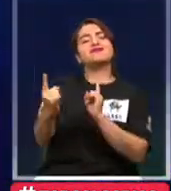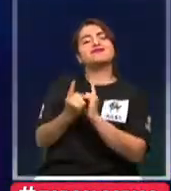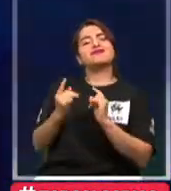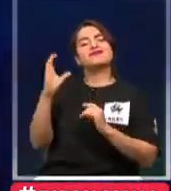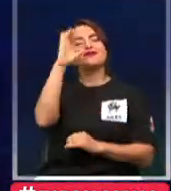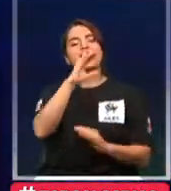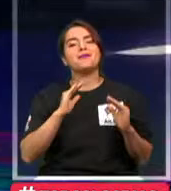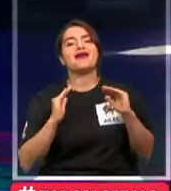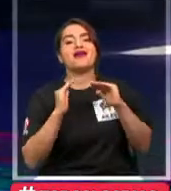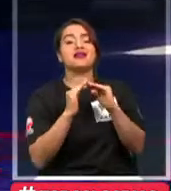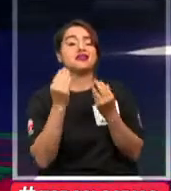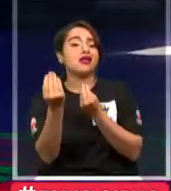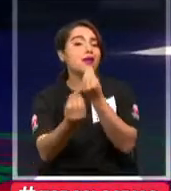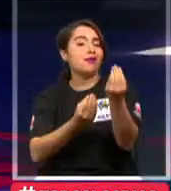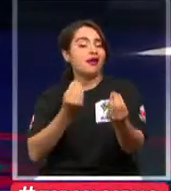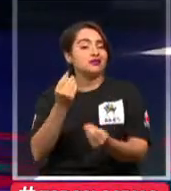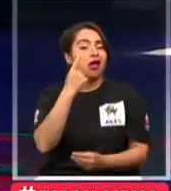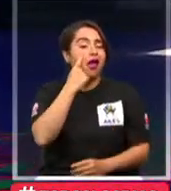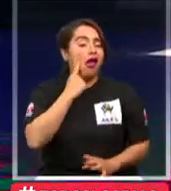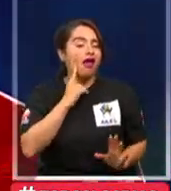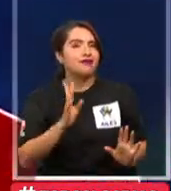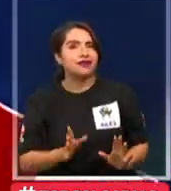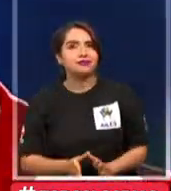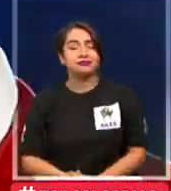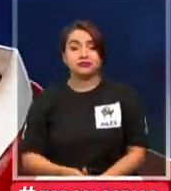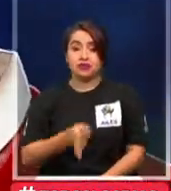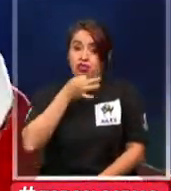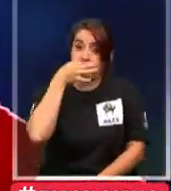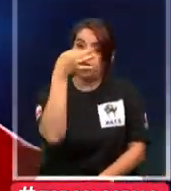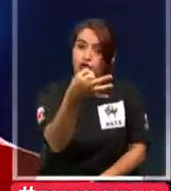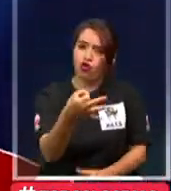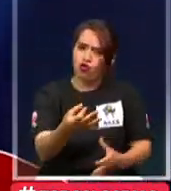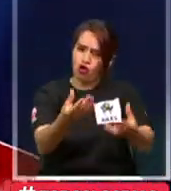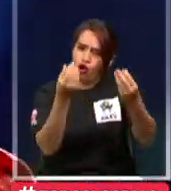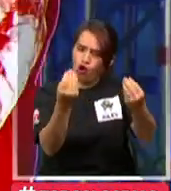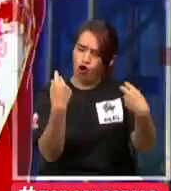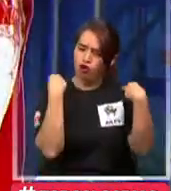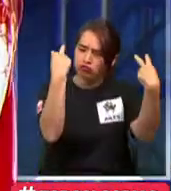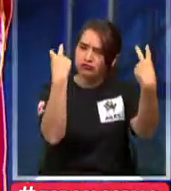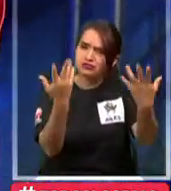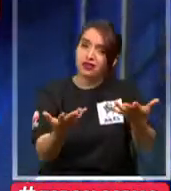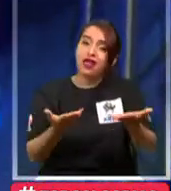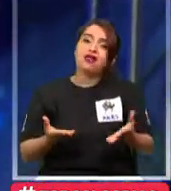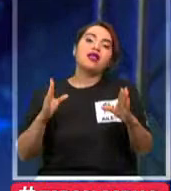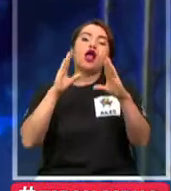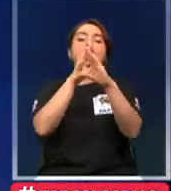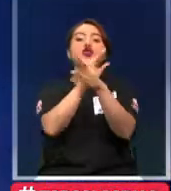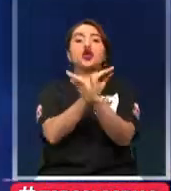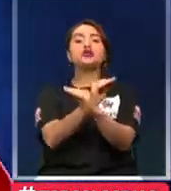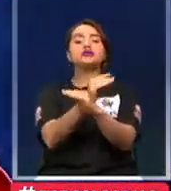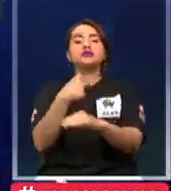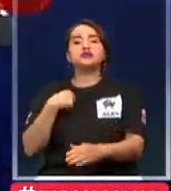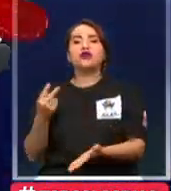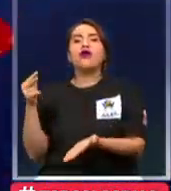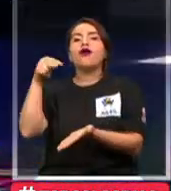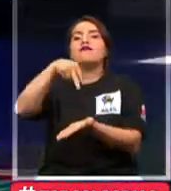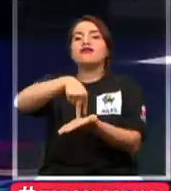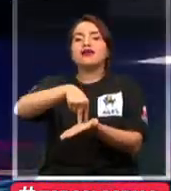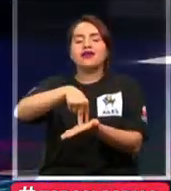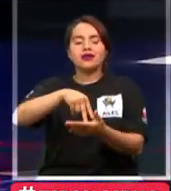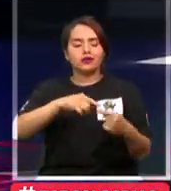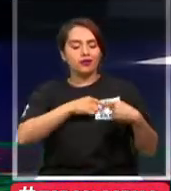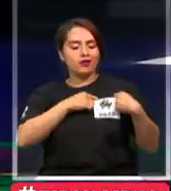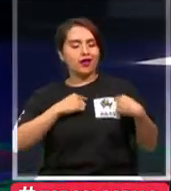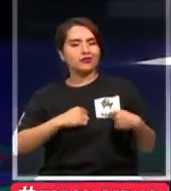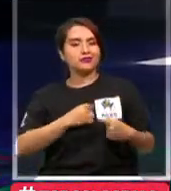pasa. Y por eso le digo con cojones que esta noche yo he venido de todo corazón